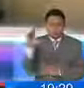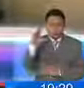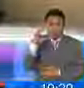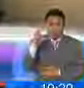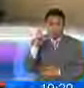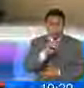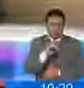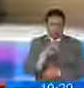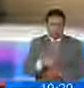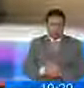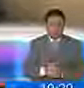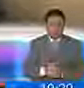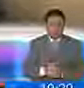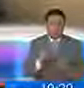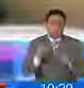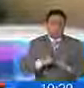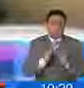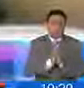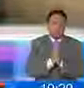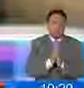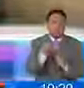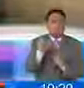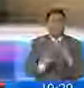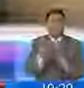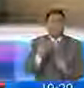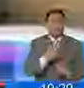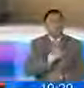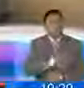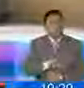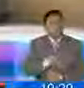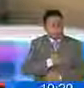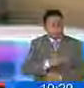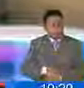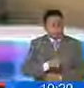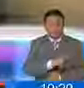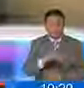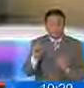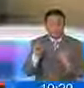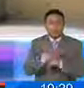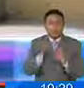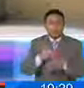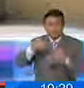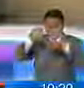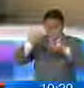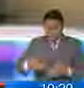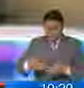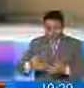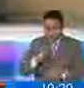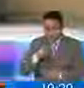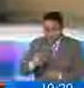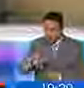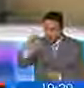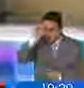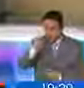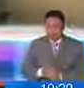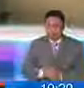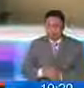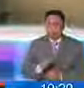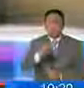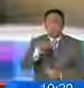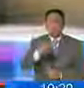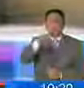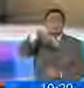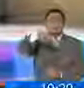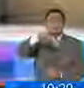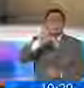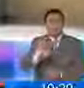velocidad. Y lo que sí le pedimos a la ciudadanía es que se informe por los canales que son oficiales, la cuenta de la Agencia Metropolitana